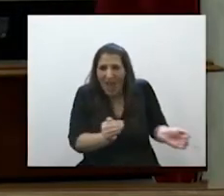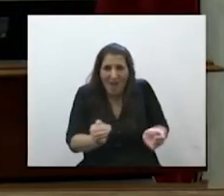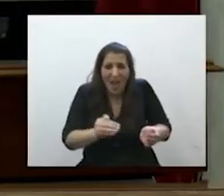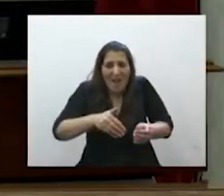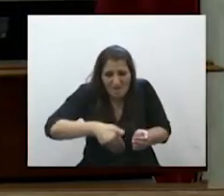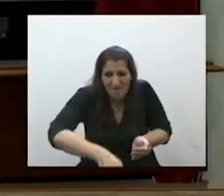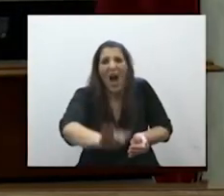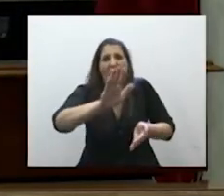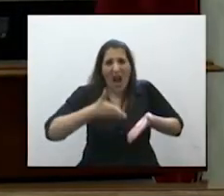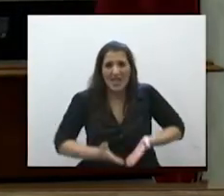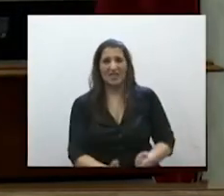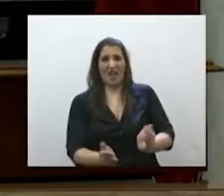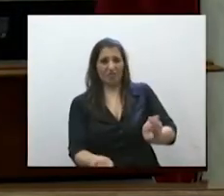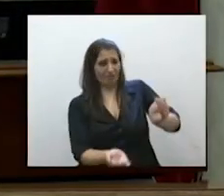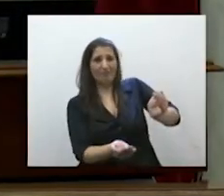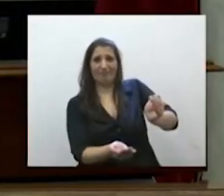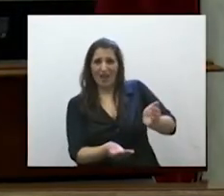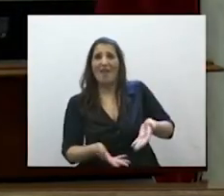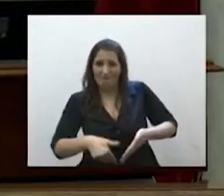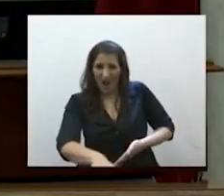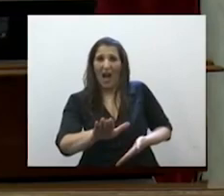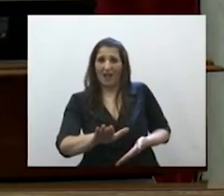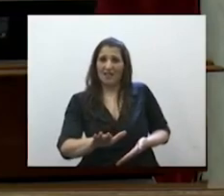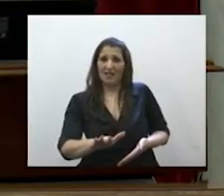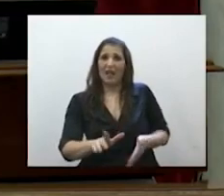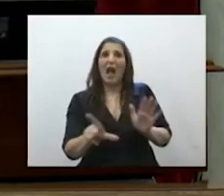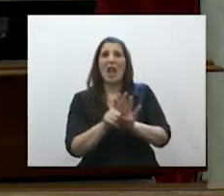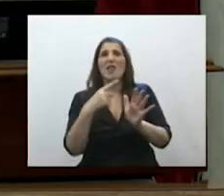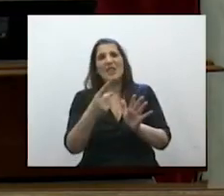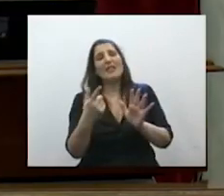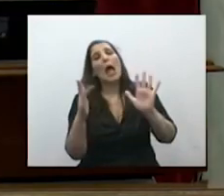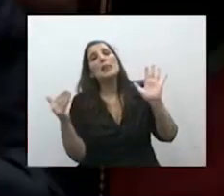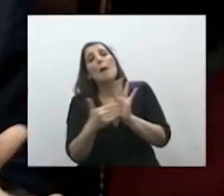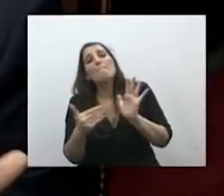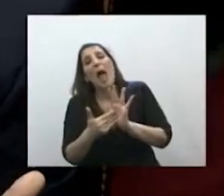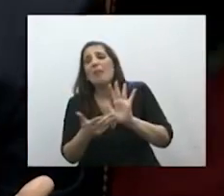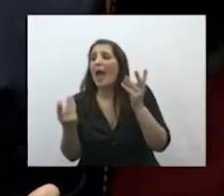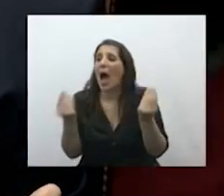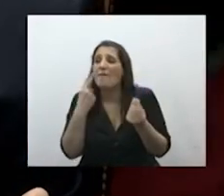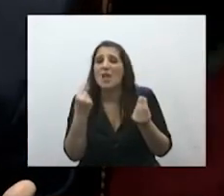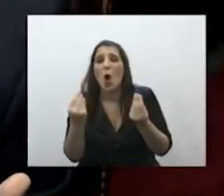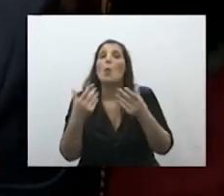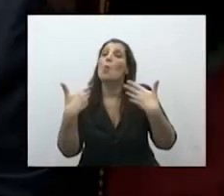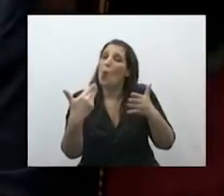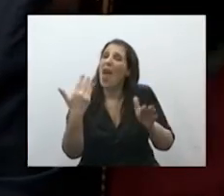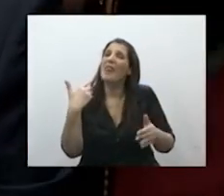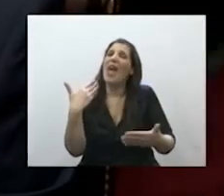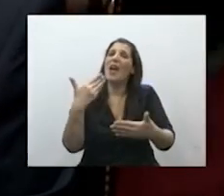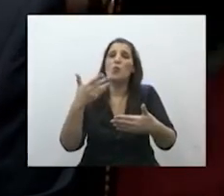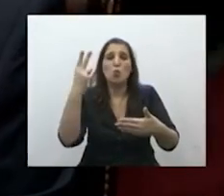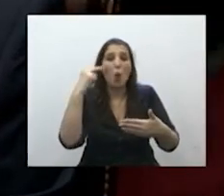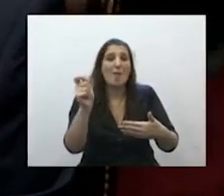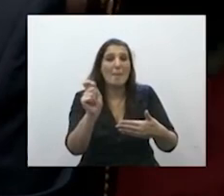ciertas circunstancias la ley dice se autoriza hasta antes de los 9 meses. Y no estamos de acuerdo, hay un grupo que no está de acuerdo con